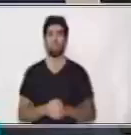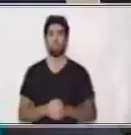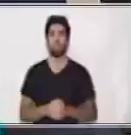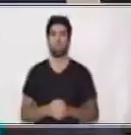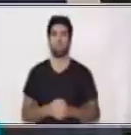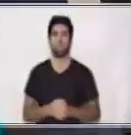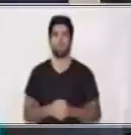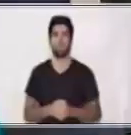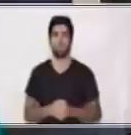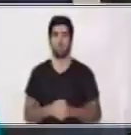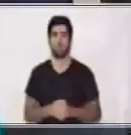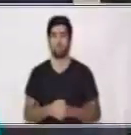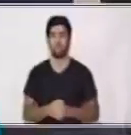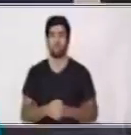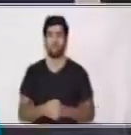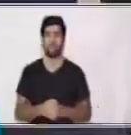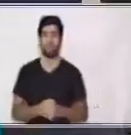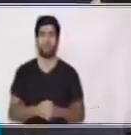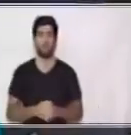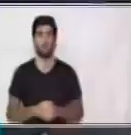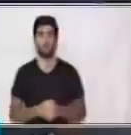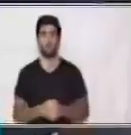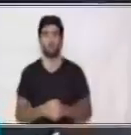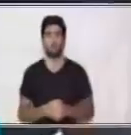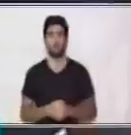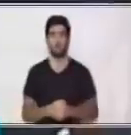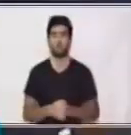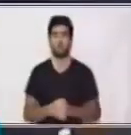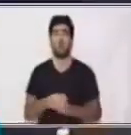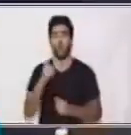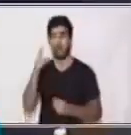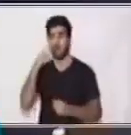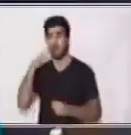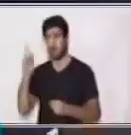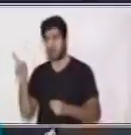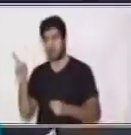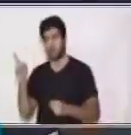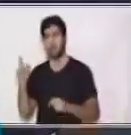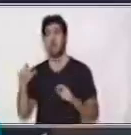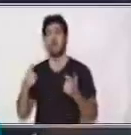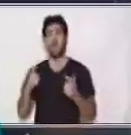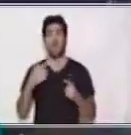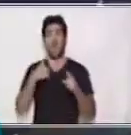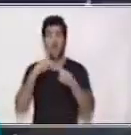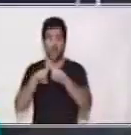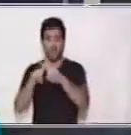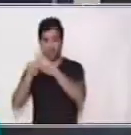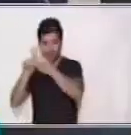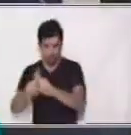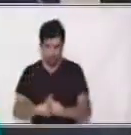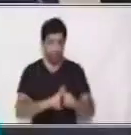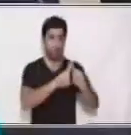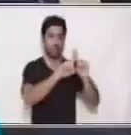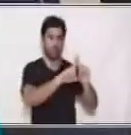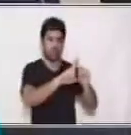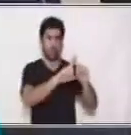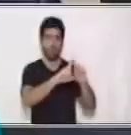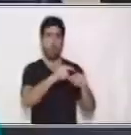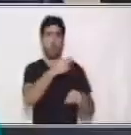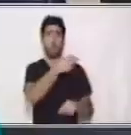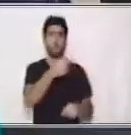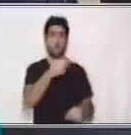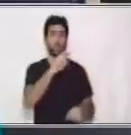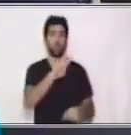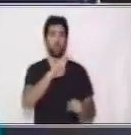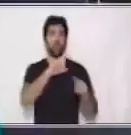x más 10. Ese que es un término con una incógnita pasa al otro lado. Tengo menos